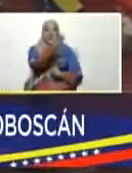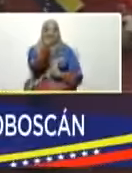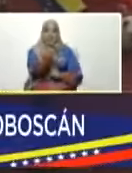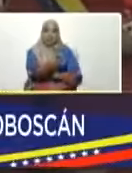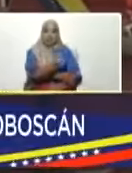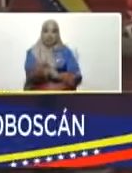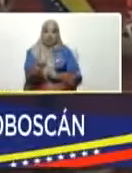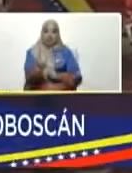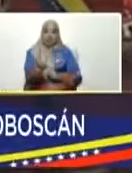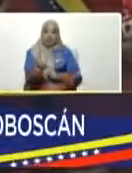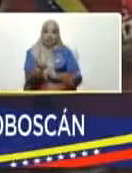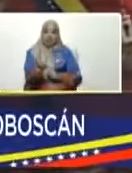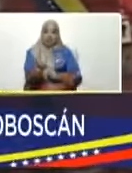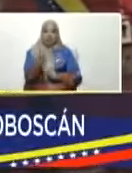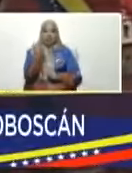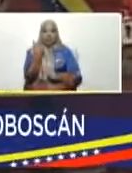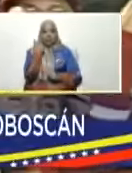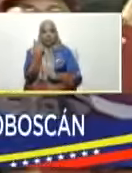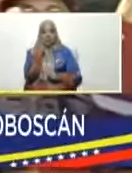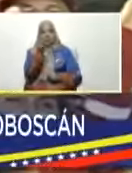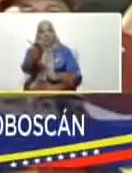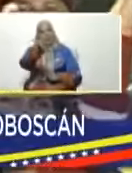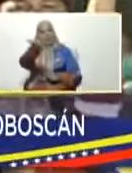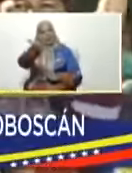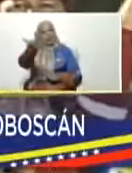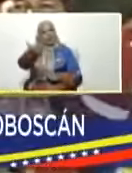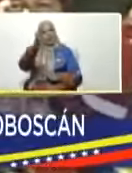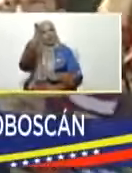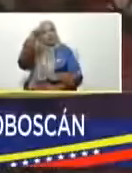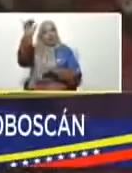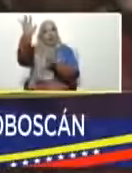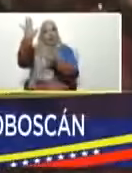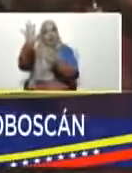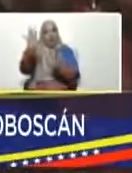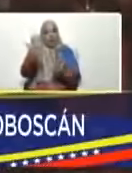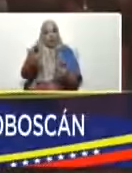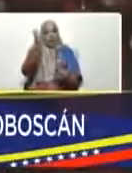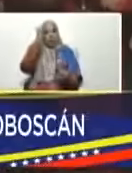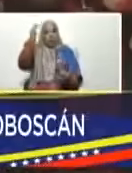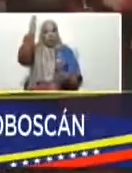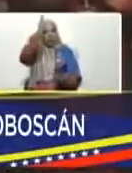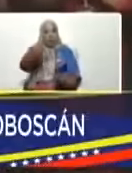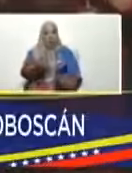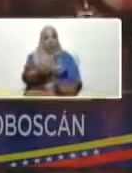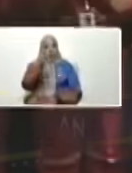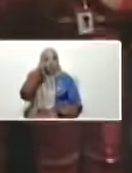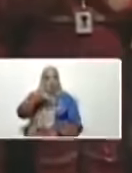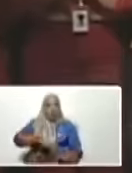Seguiré por tus calles, Zulia. Te amo, Zulia. Que Dios bendiga al Zulia, pues, y a Venezuela. Gracias.